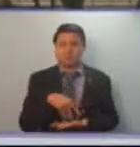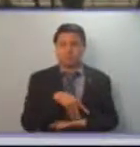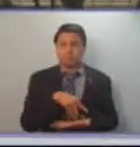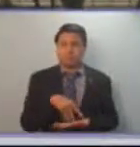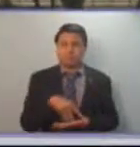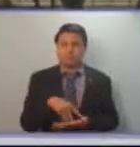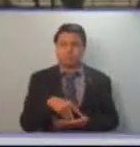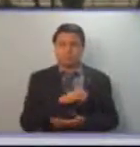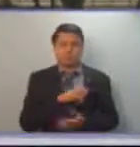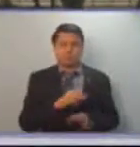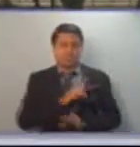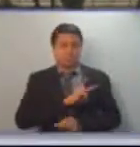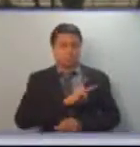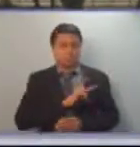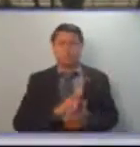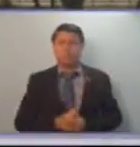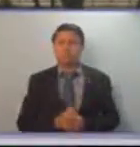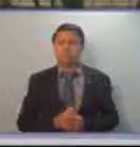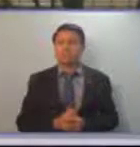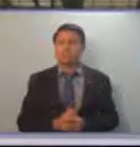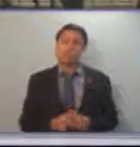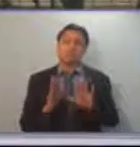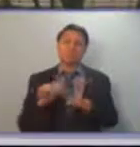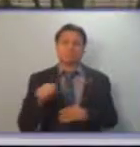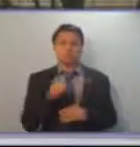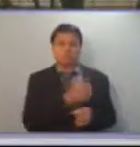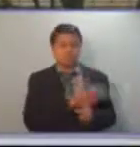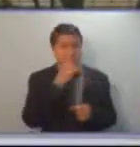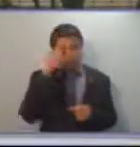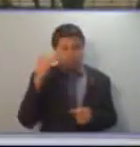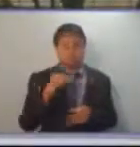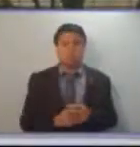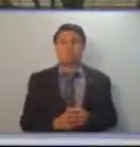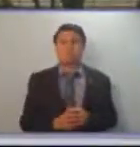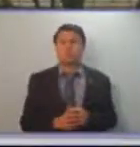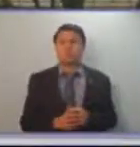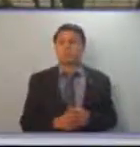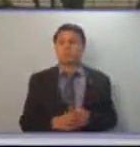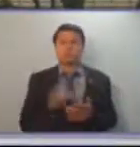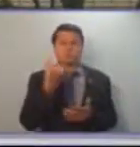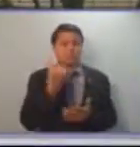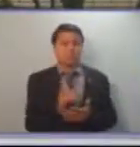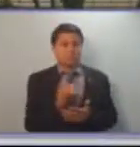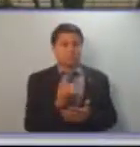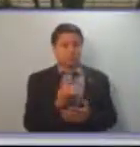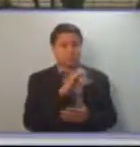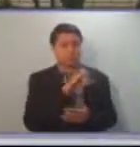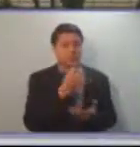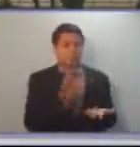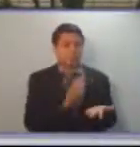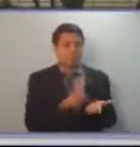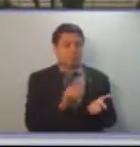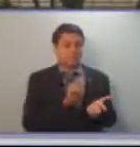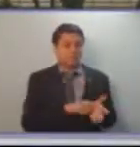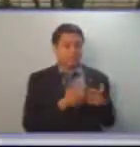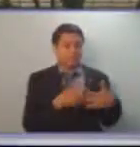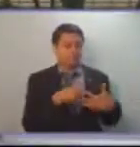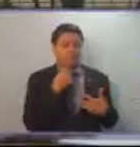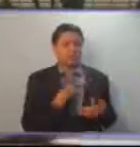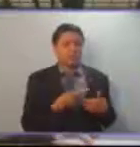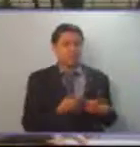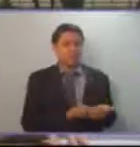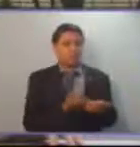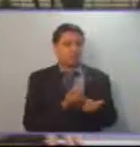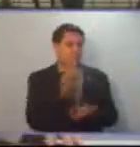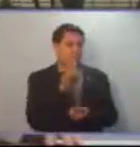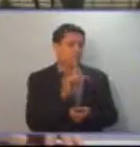a título, personas naturales. Pero para otros partidos son las personas jurídicas, sus donantes, sus contribuyentes.